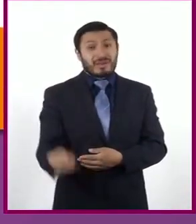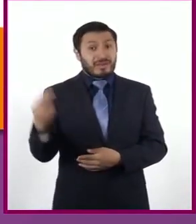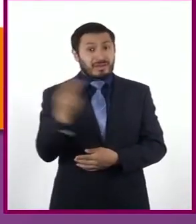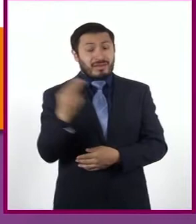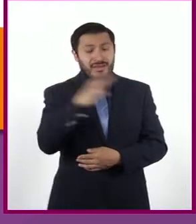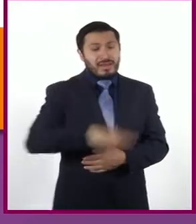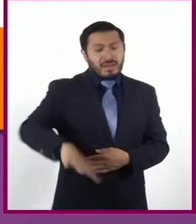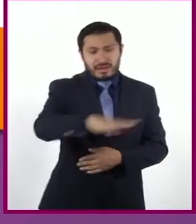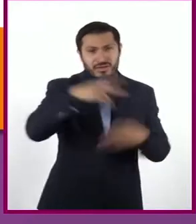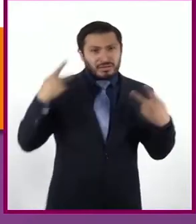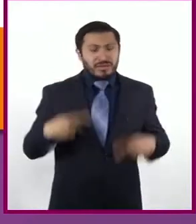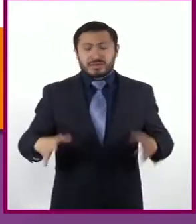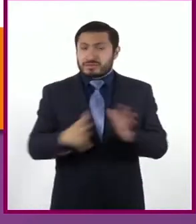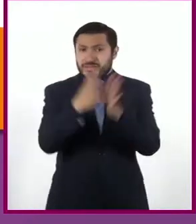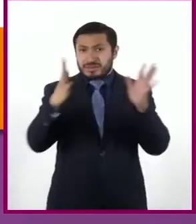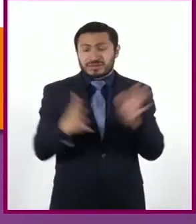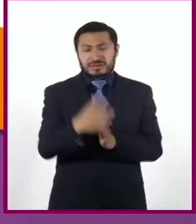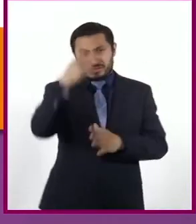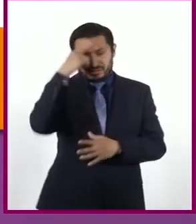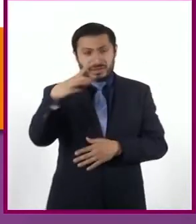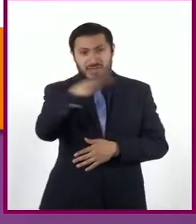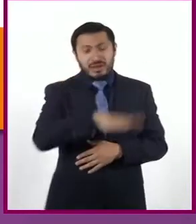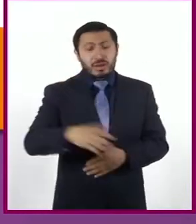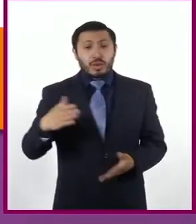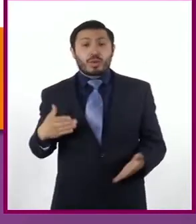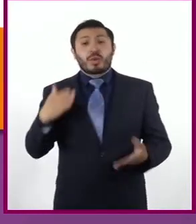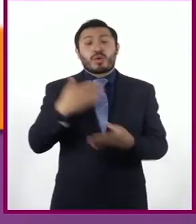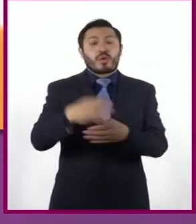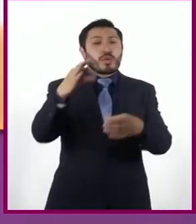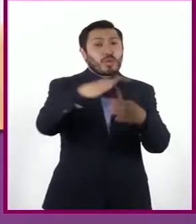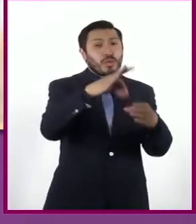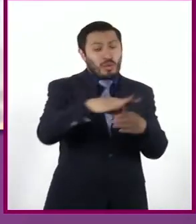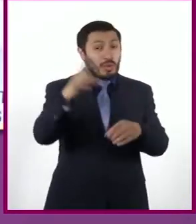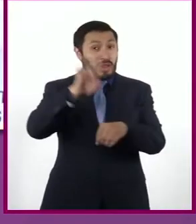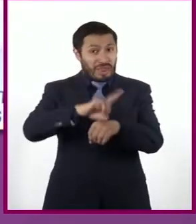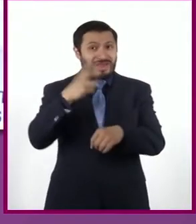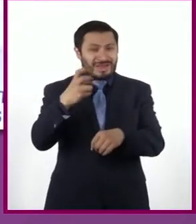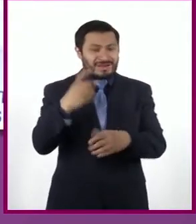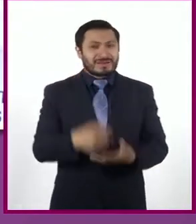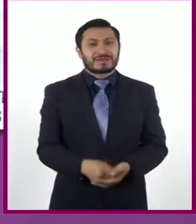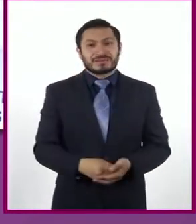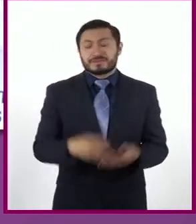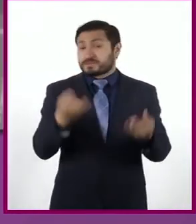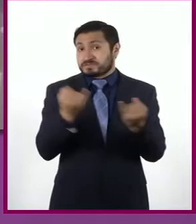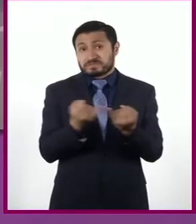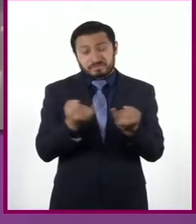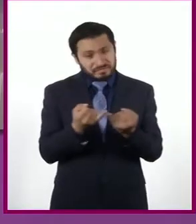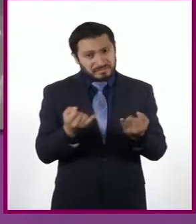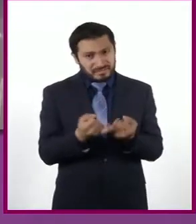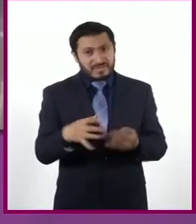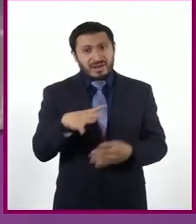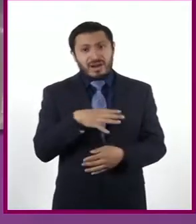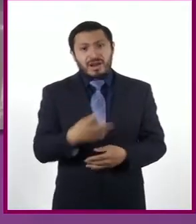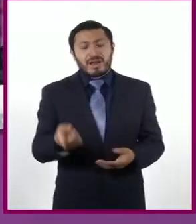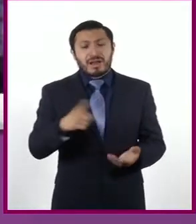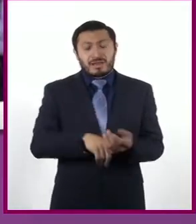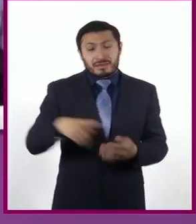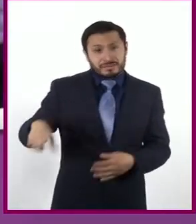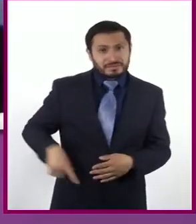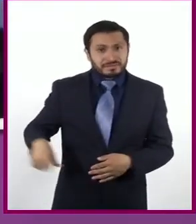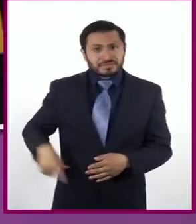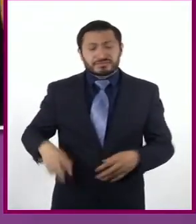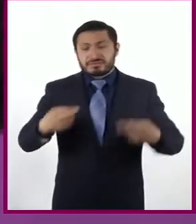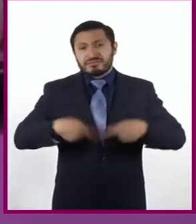participación ciudadana para que las personas acudan a votar el día de las elecciones. De esta forma, se constituye el gobierno que